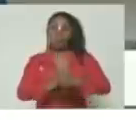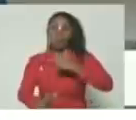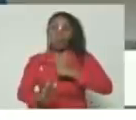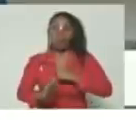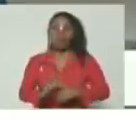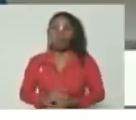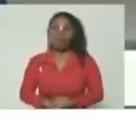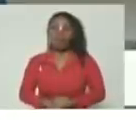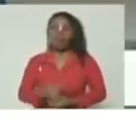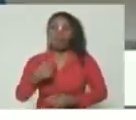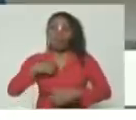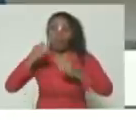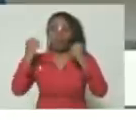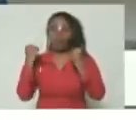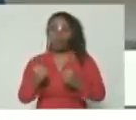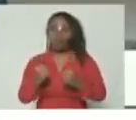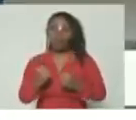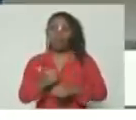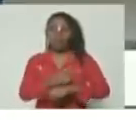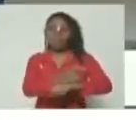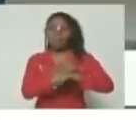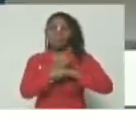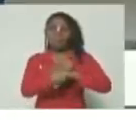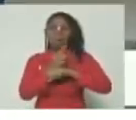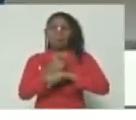duro, plomo me ha echado.